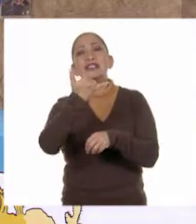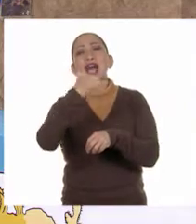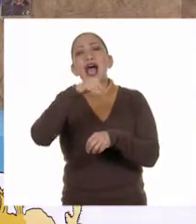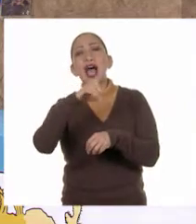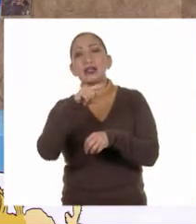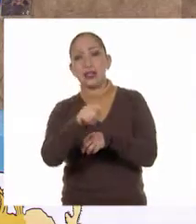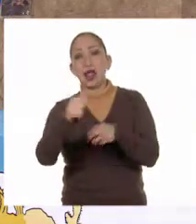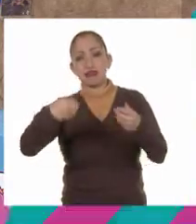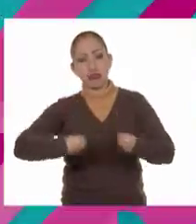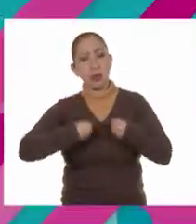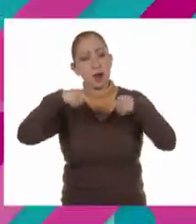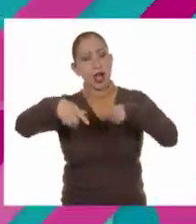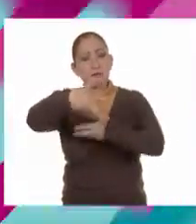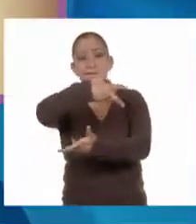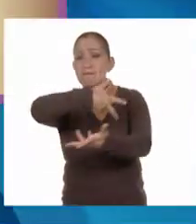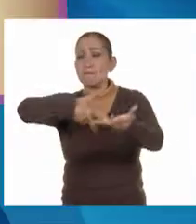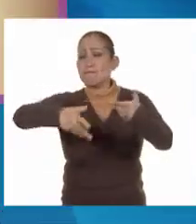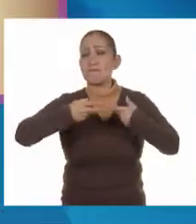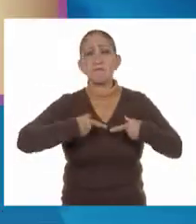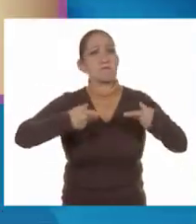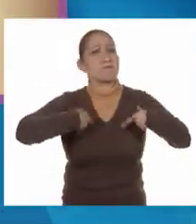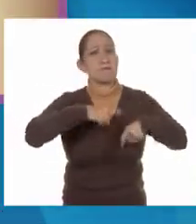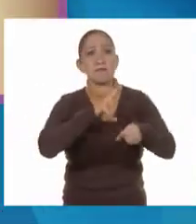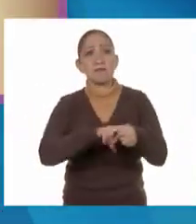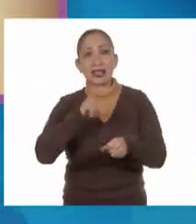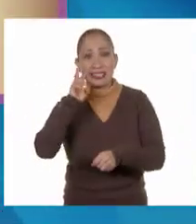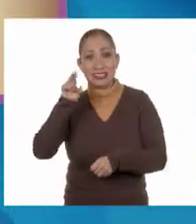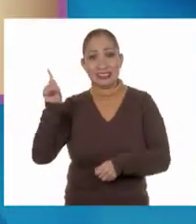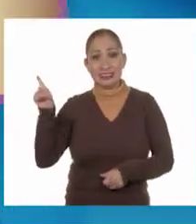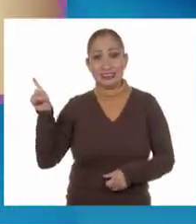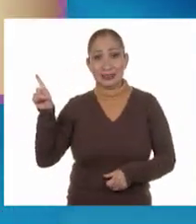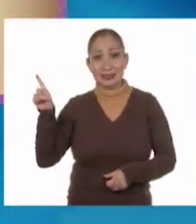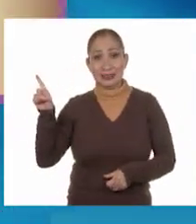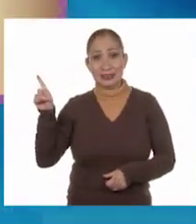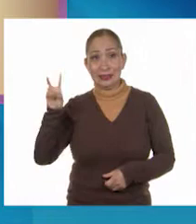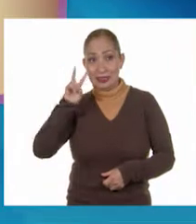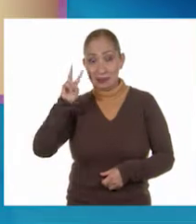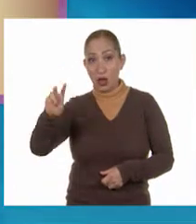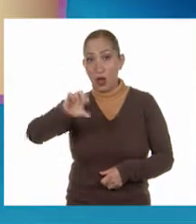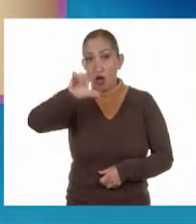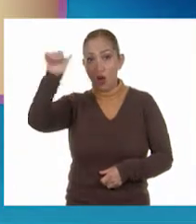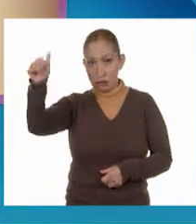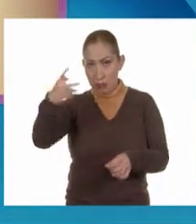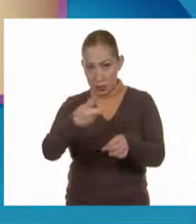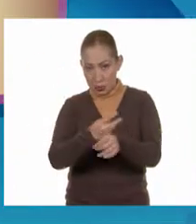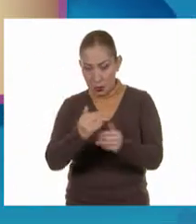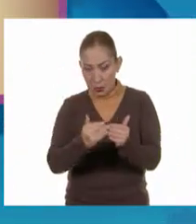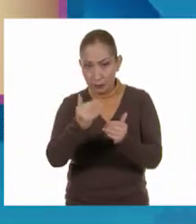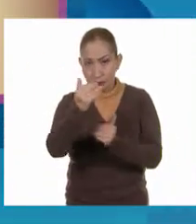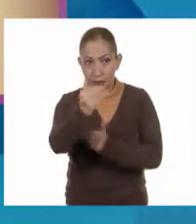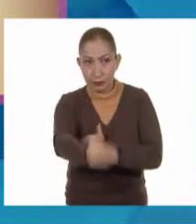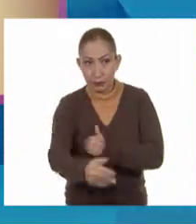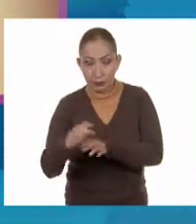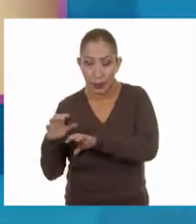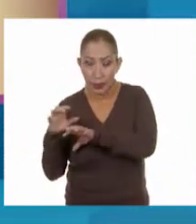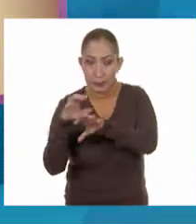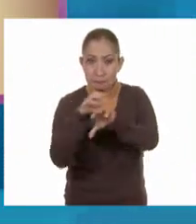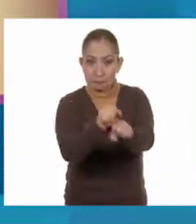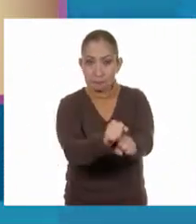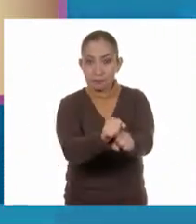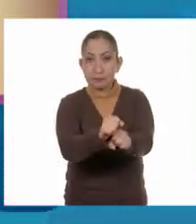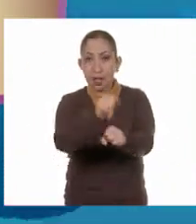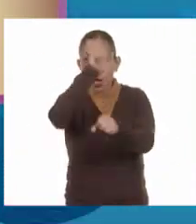comenzaron a vivir en la ciudad. Aquí tenemos una imagen de nuestro siguiente acontecimiento, la aprehensión